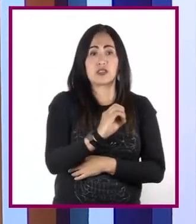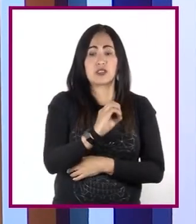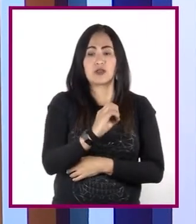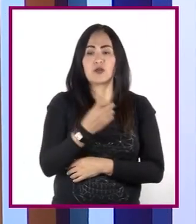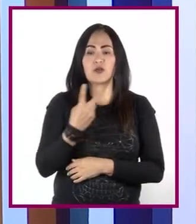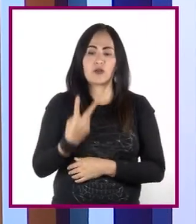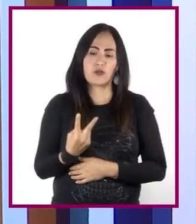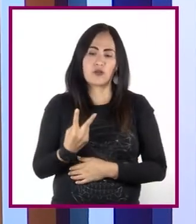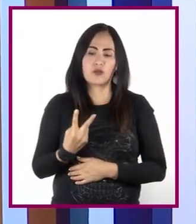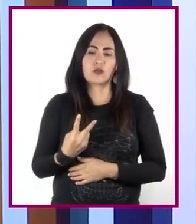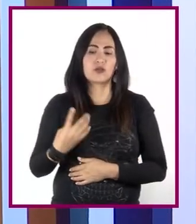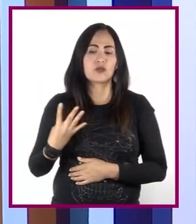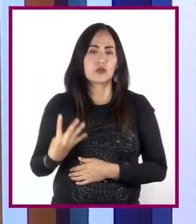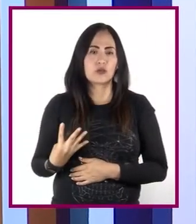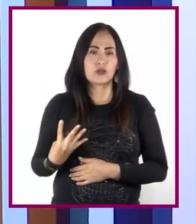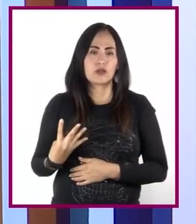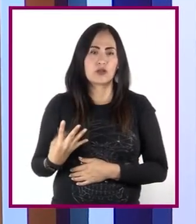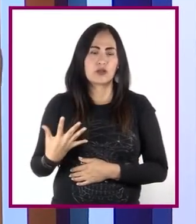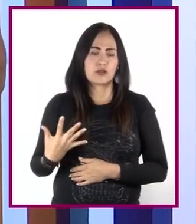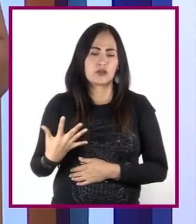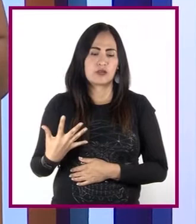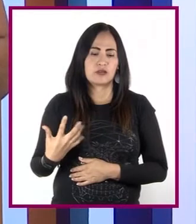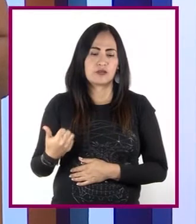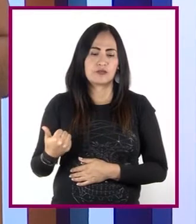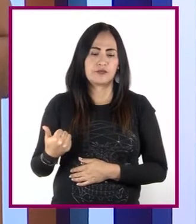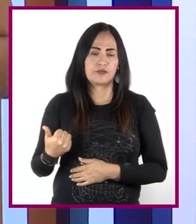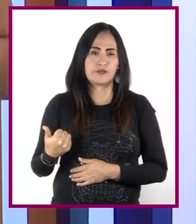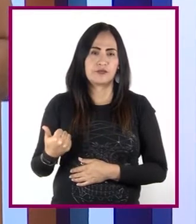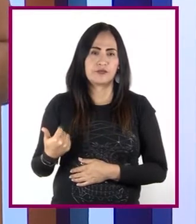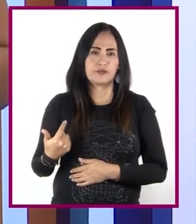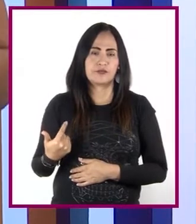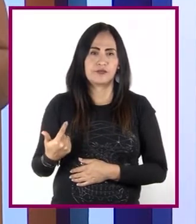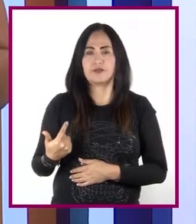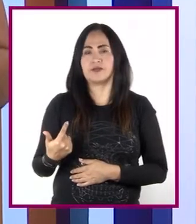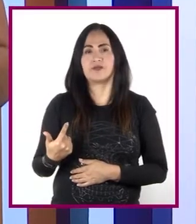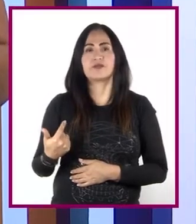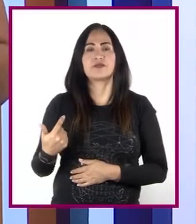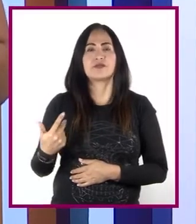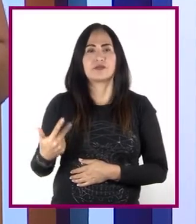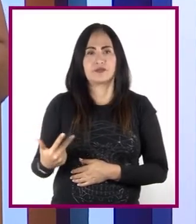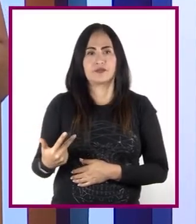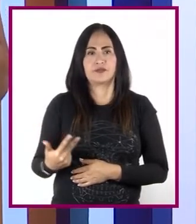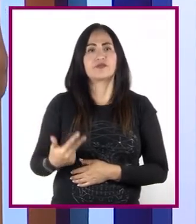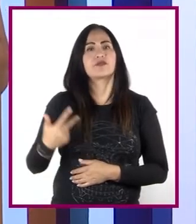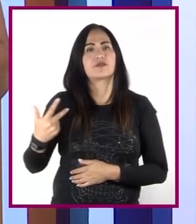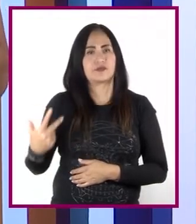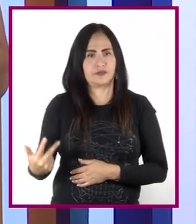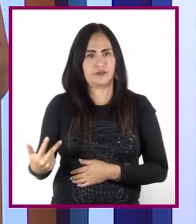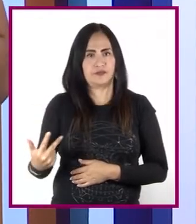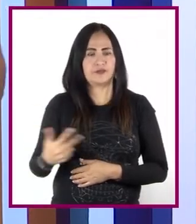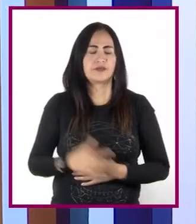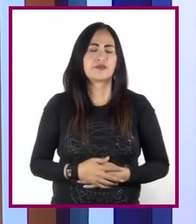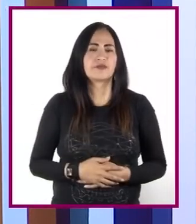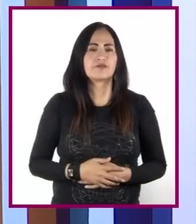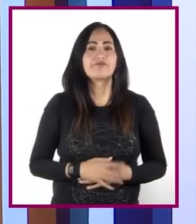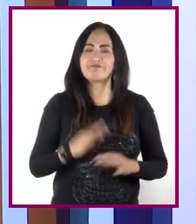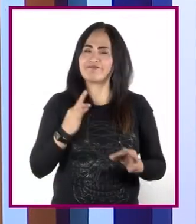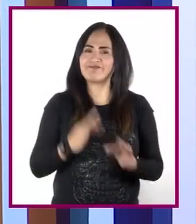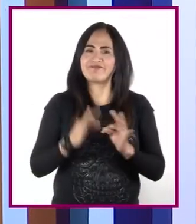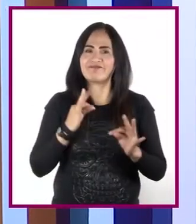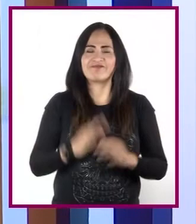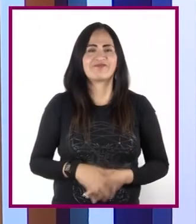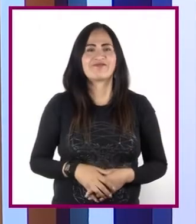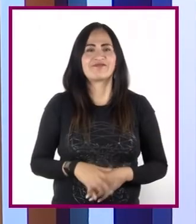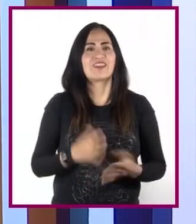2, 4, 5, 6, 7, 8 y 8. ¡Listo!